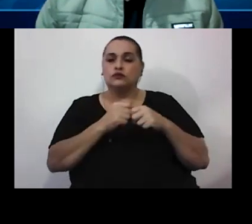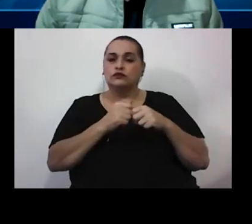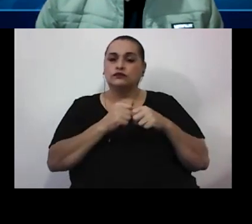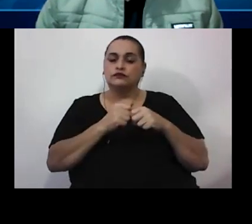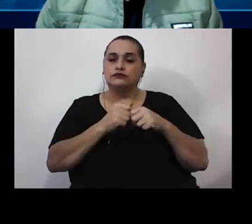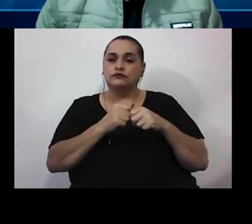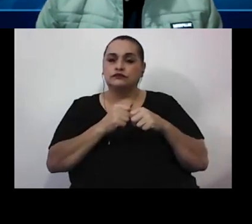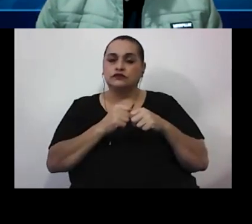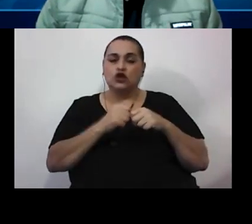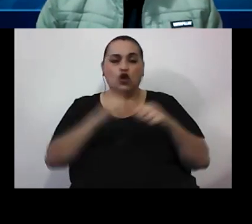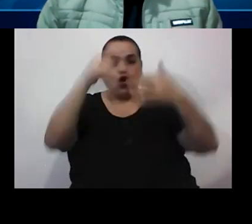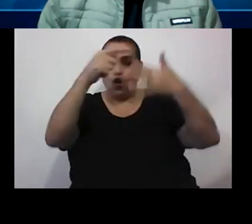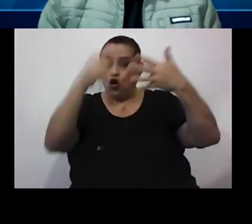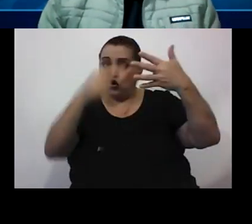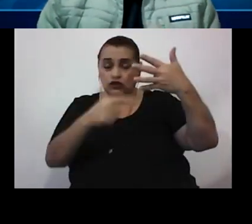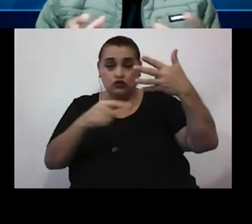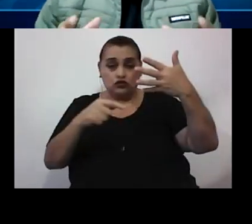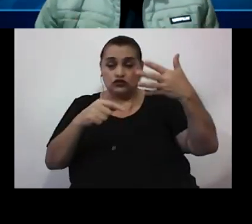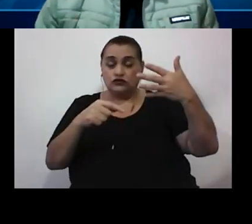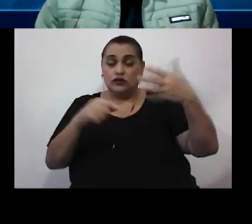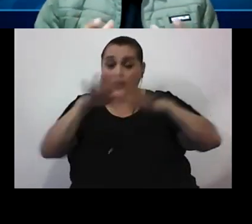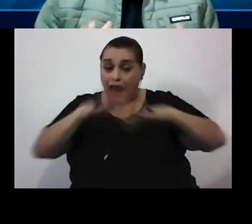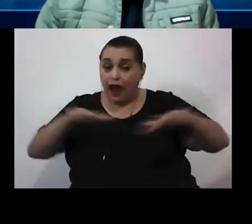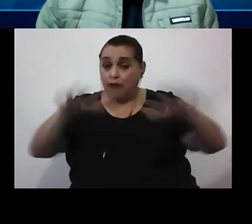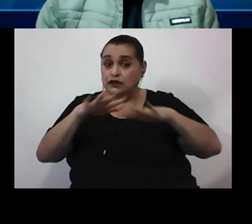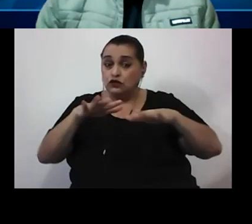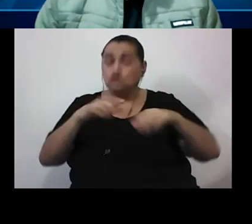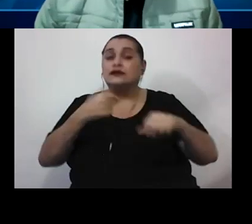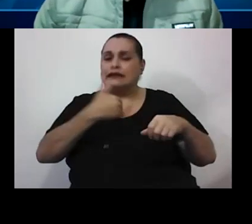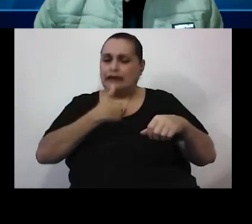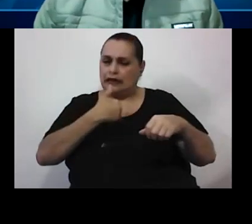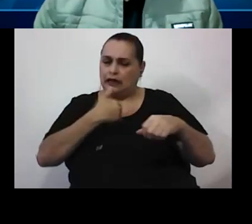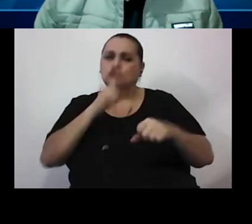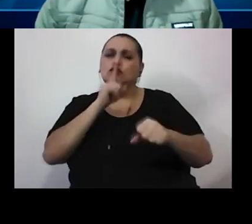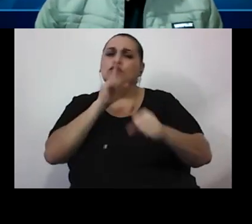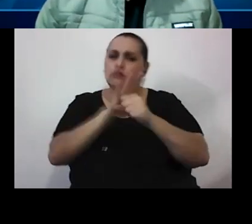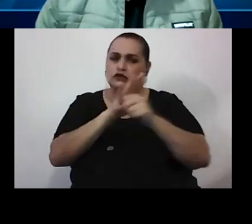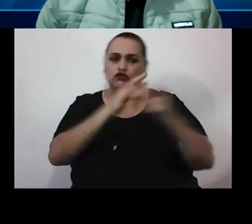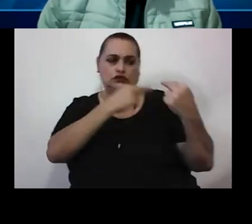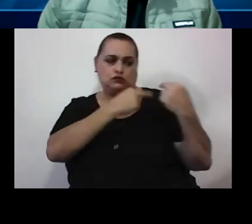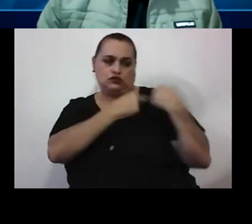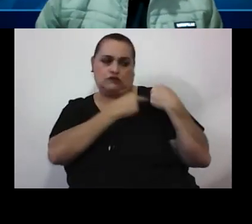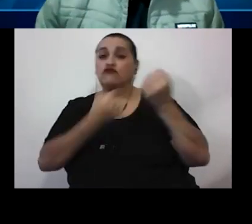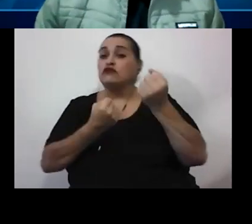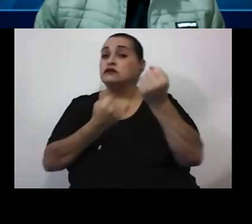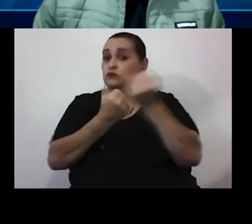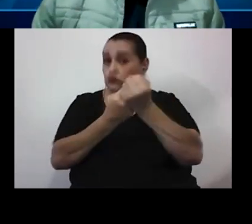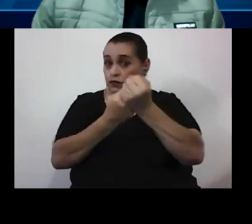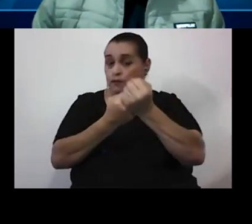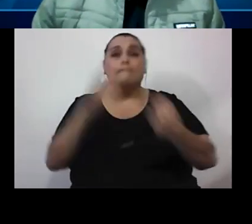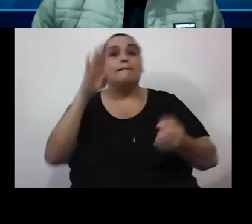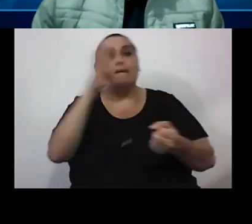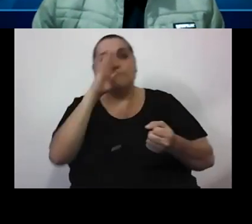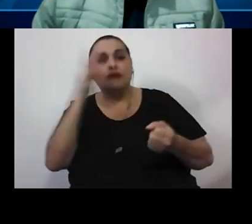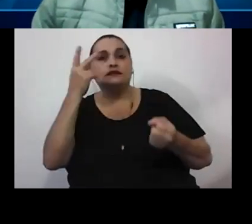y en los otros ámbitos, tenemos el compromiso, la responsabilidad de apoyar a mamás y a papás